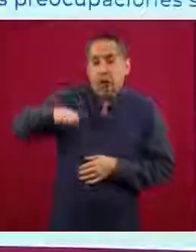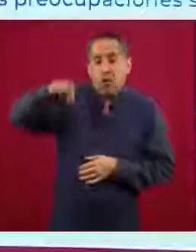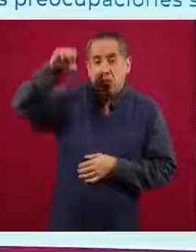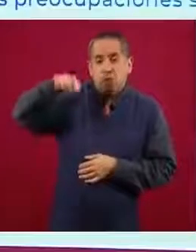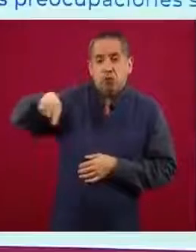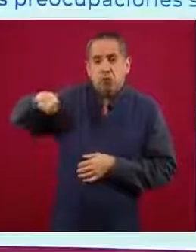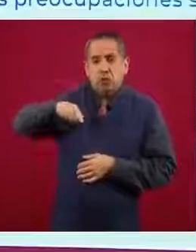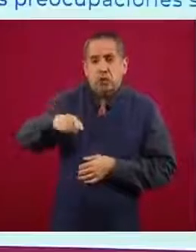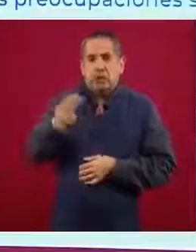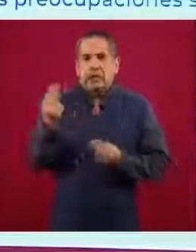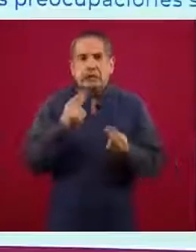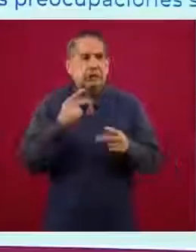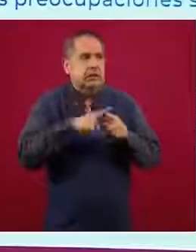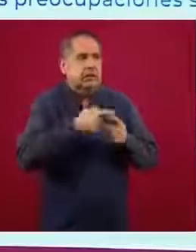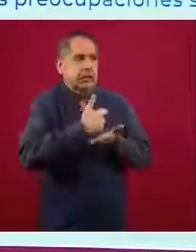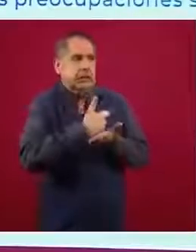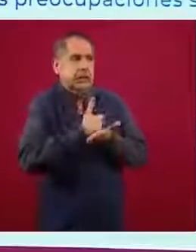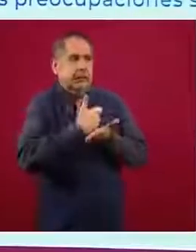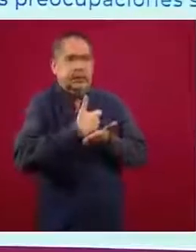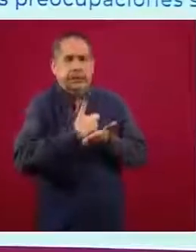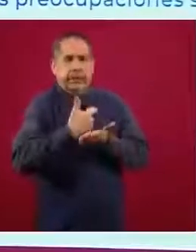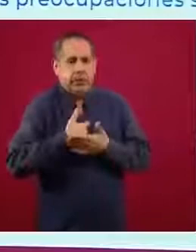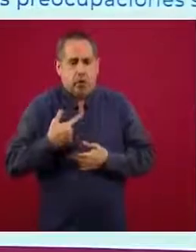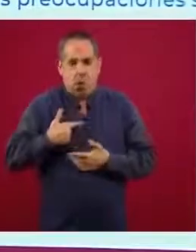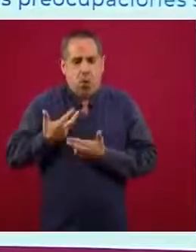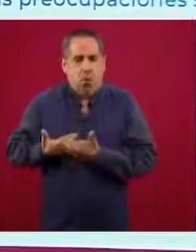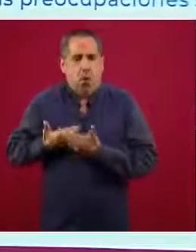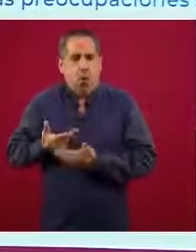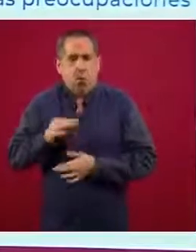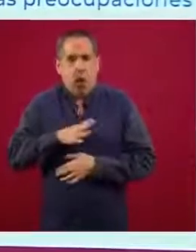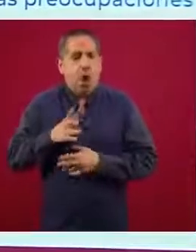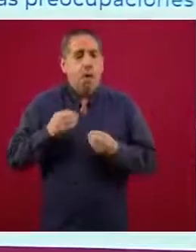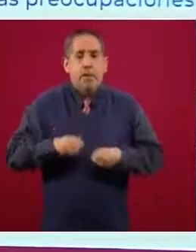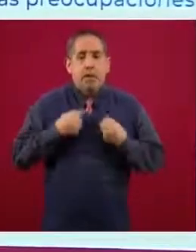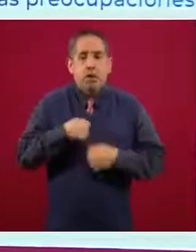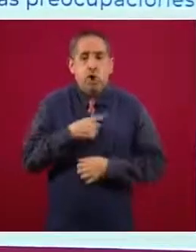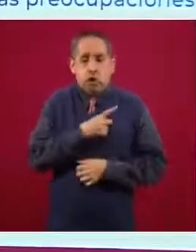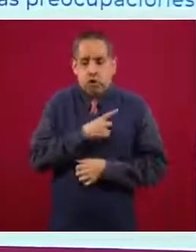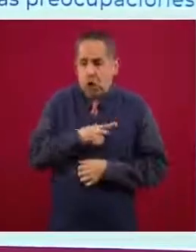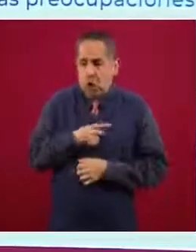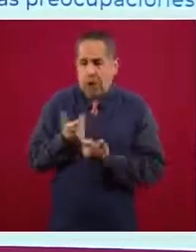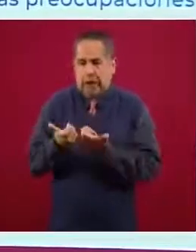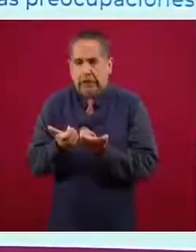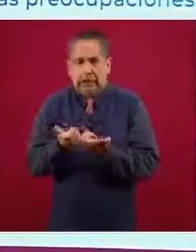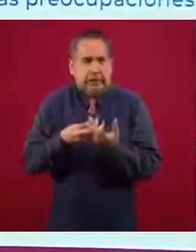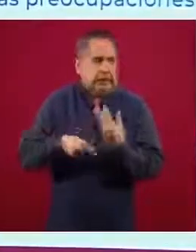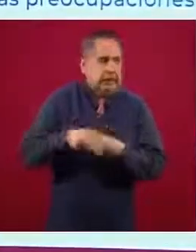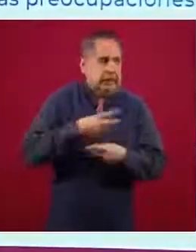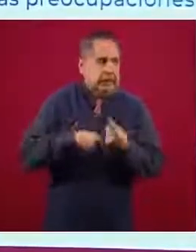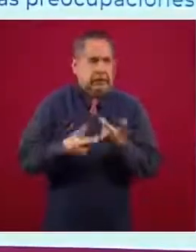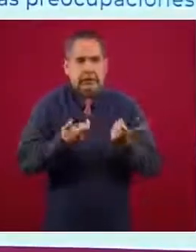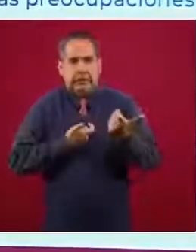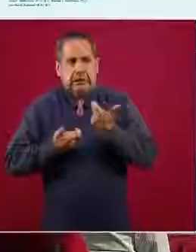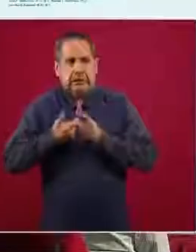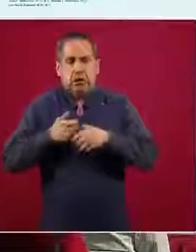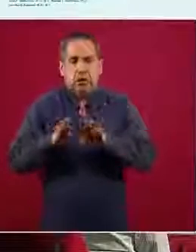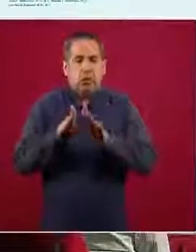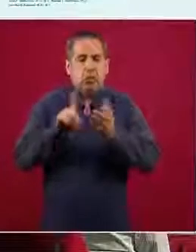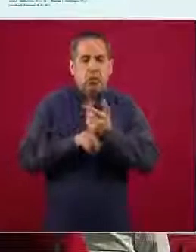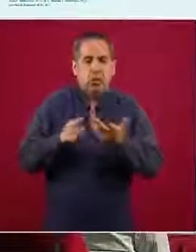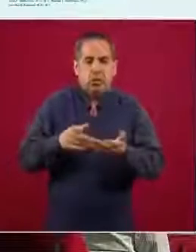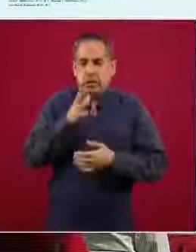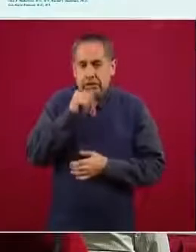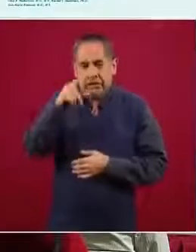país son independientes económicamente o viven solos. Entonces, la situación actual que a veces permite o